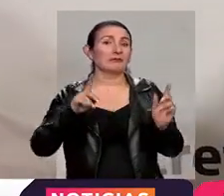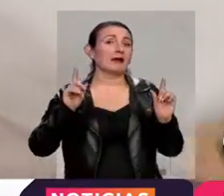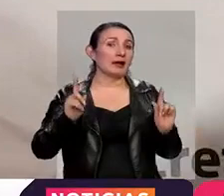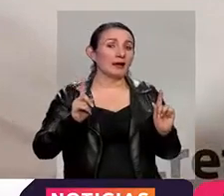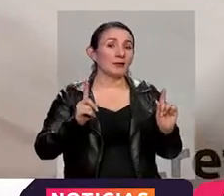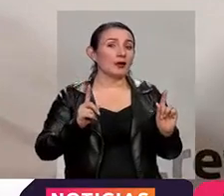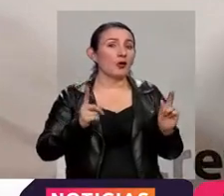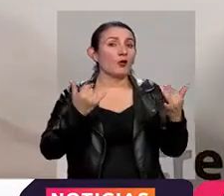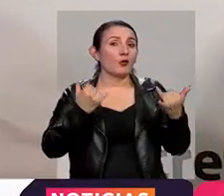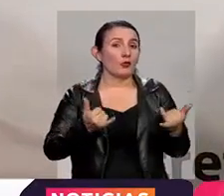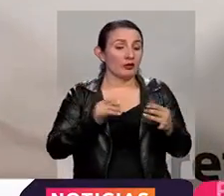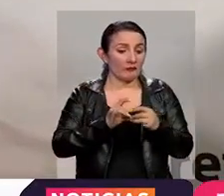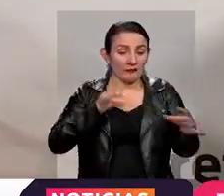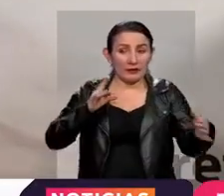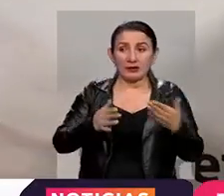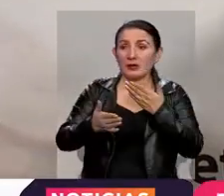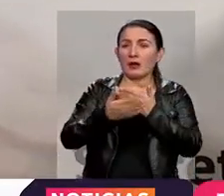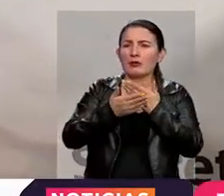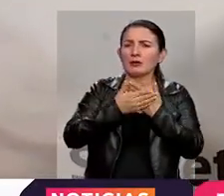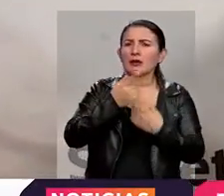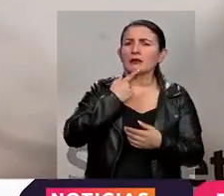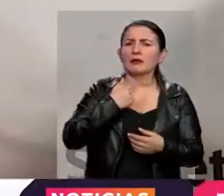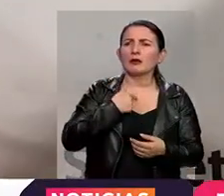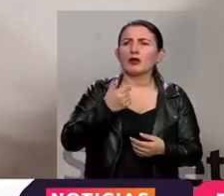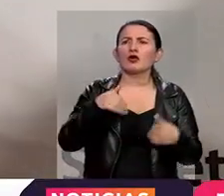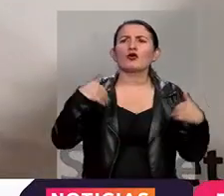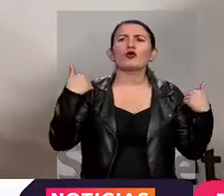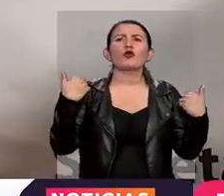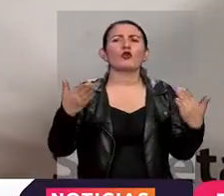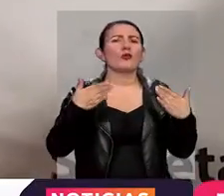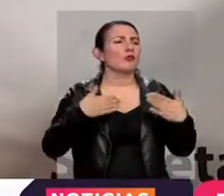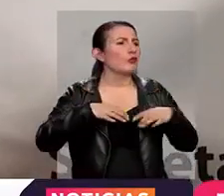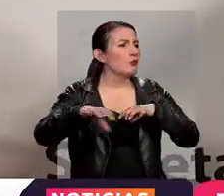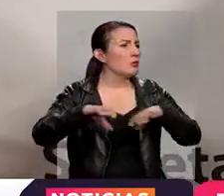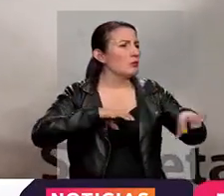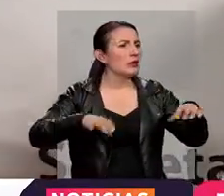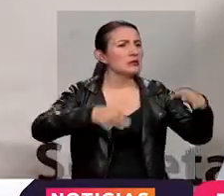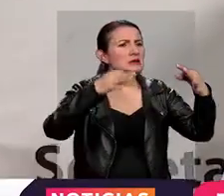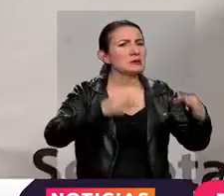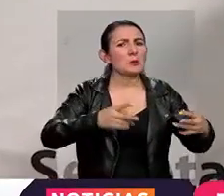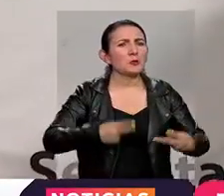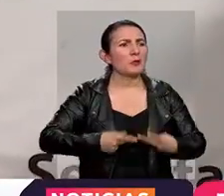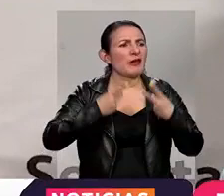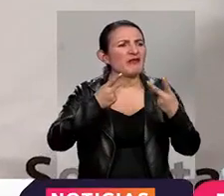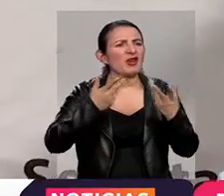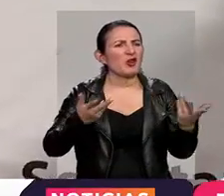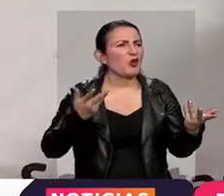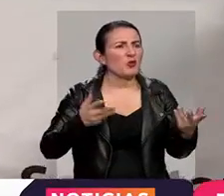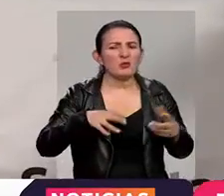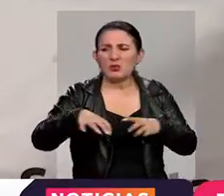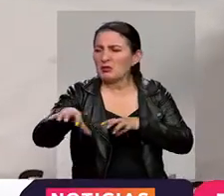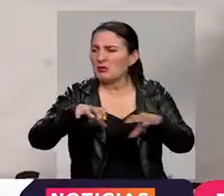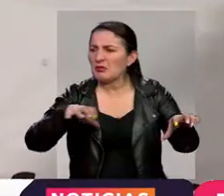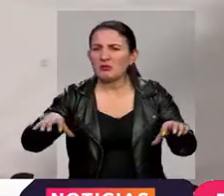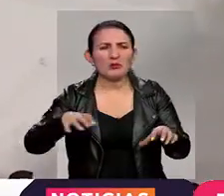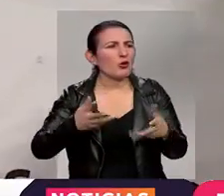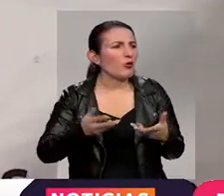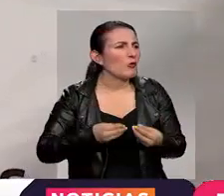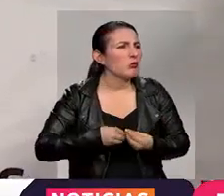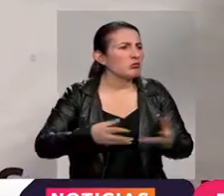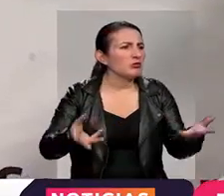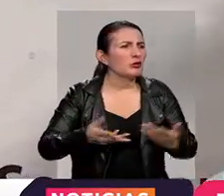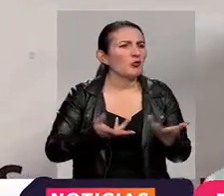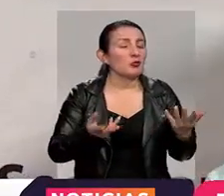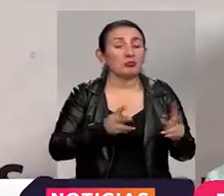que hasta la fecha hemos solicitado que nos digan cómo está repartido este seguro de vida, porque pues no tenemos conocimiento del